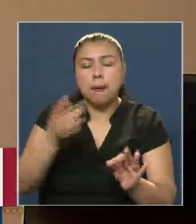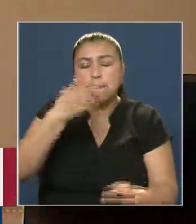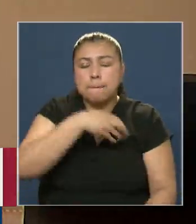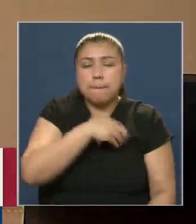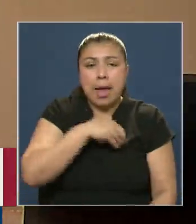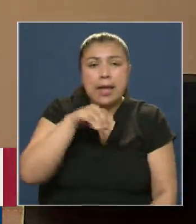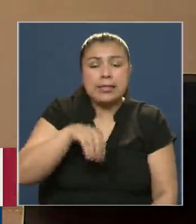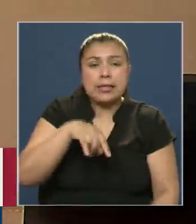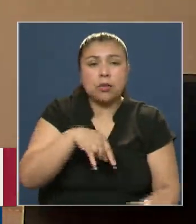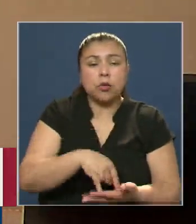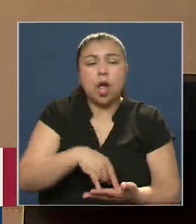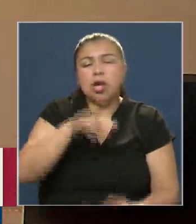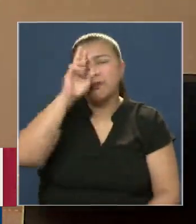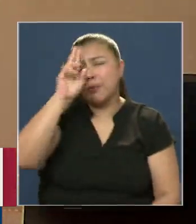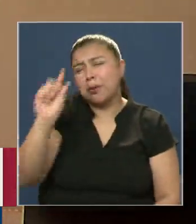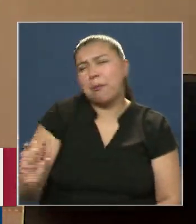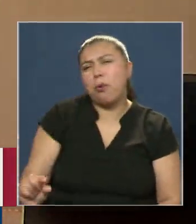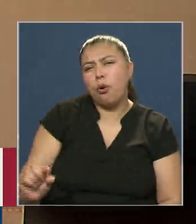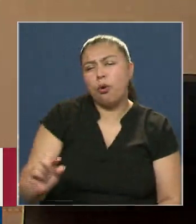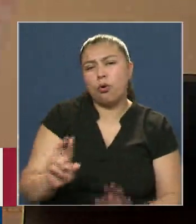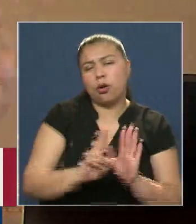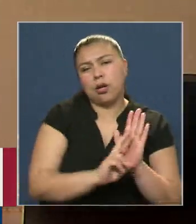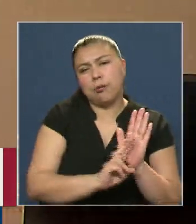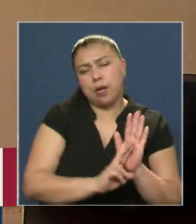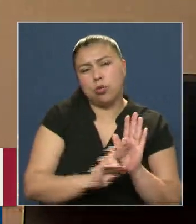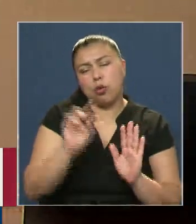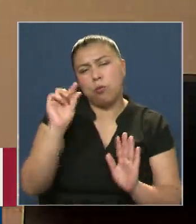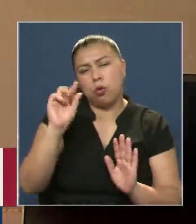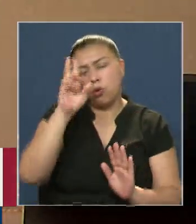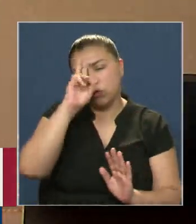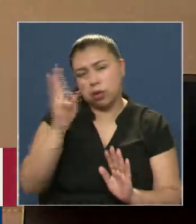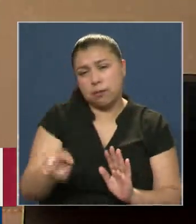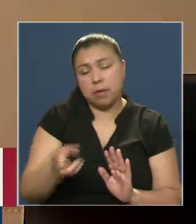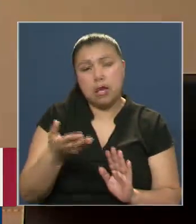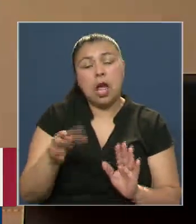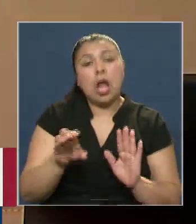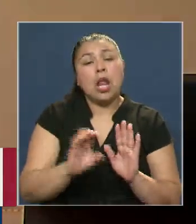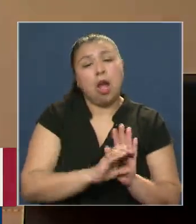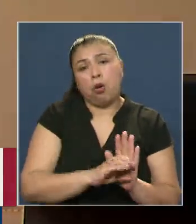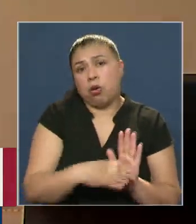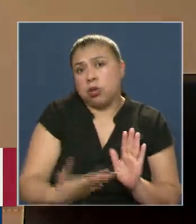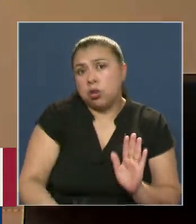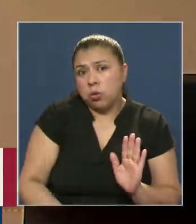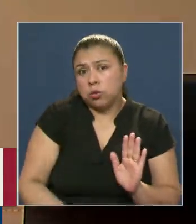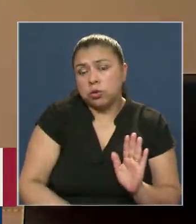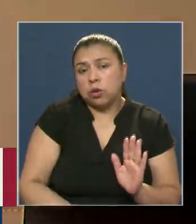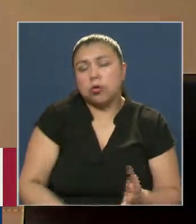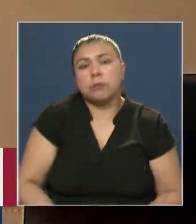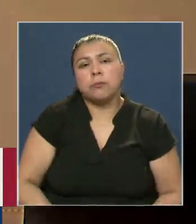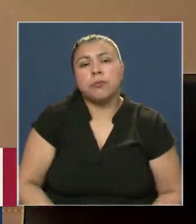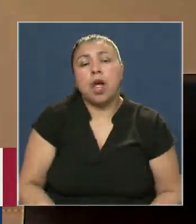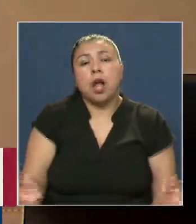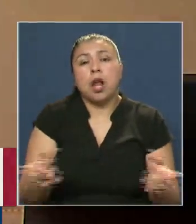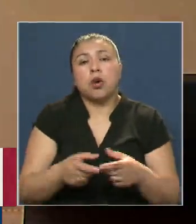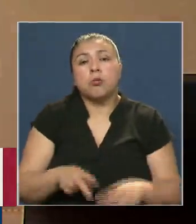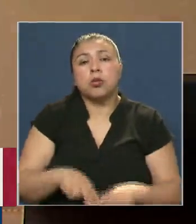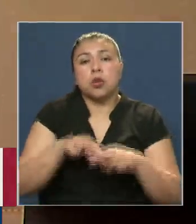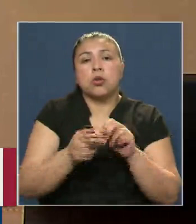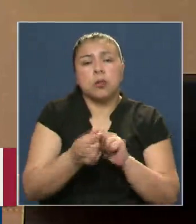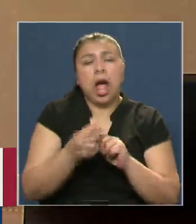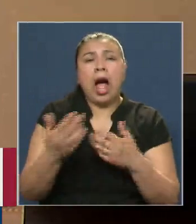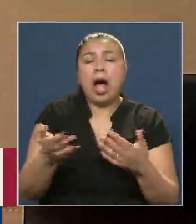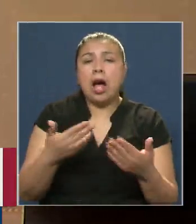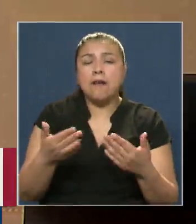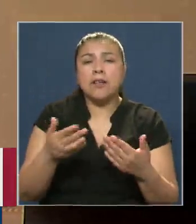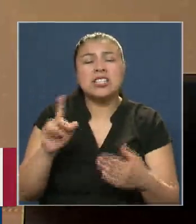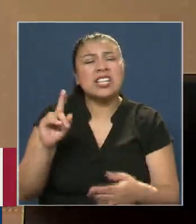en este Congreso se respeta poco el reglamento y también por lo demás la Constitución. La Comisión de Hacienda